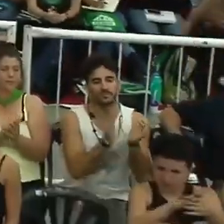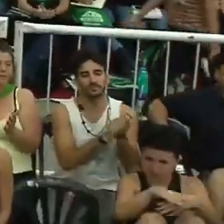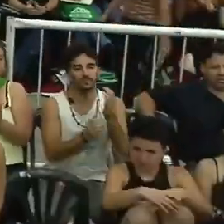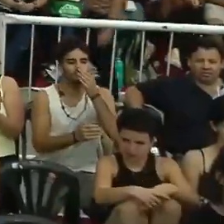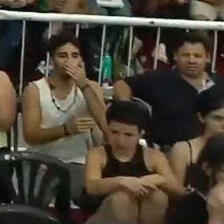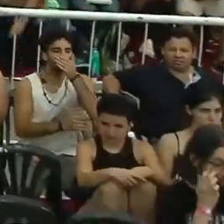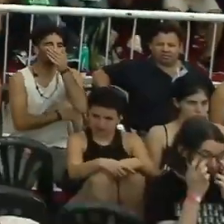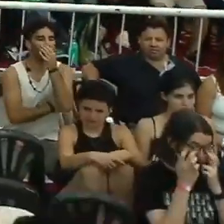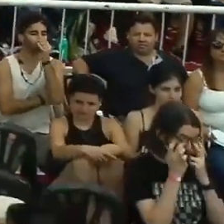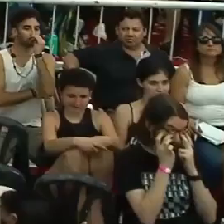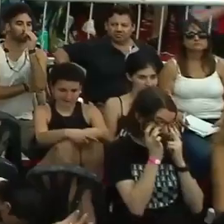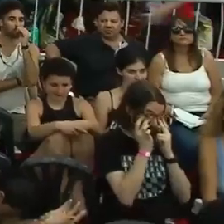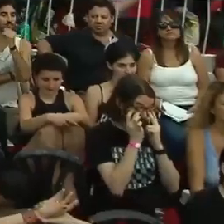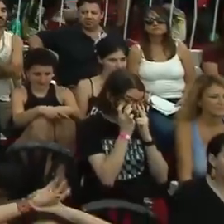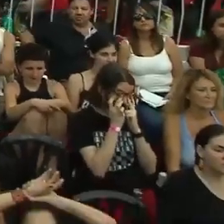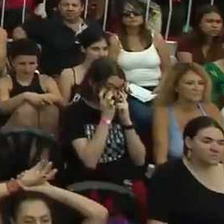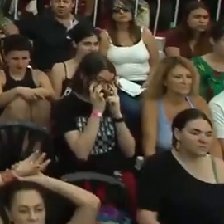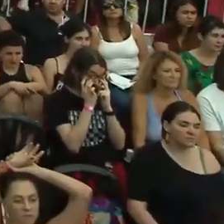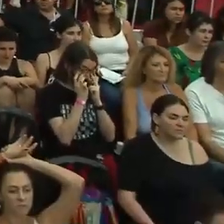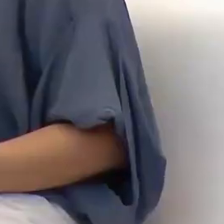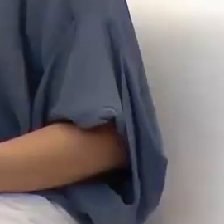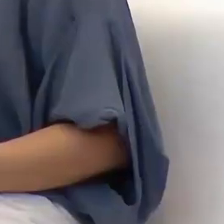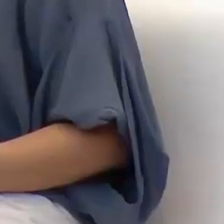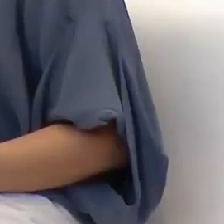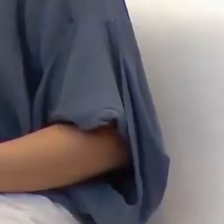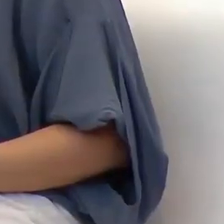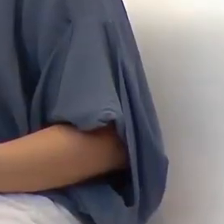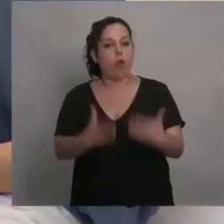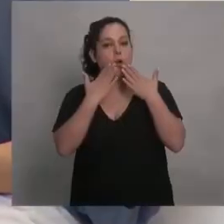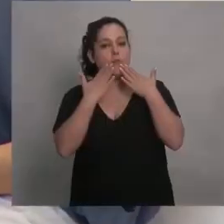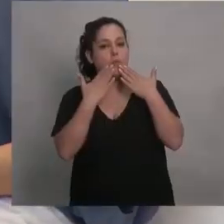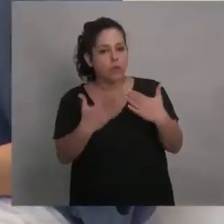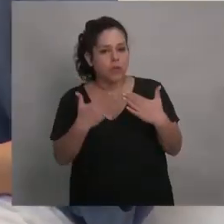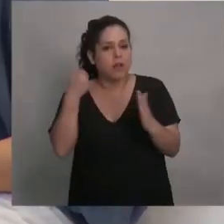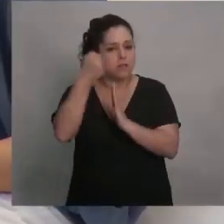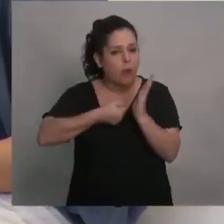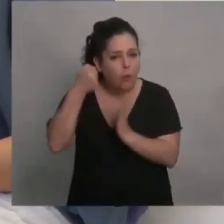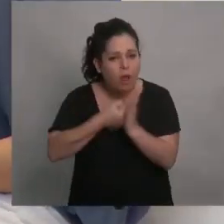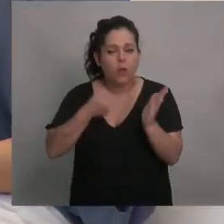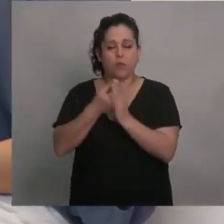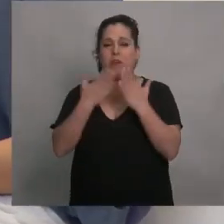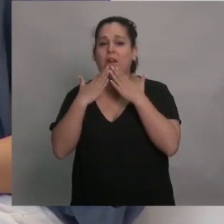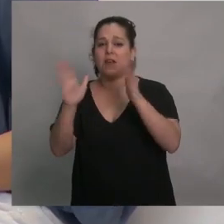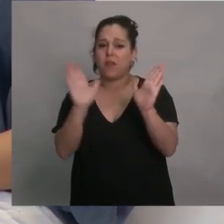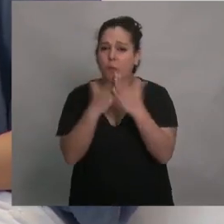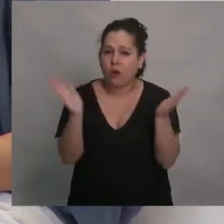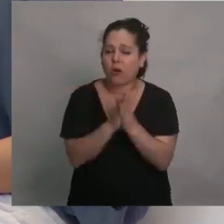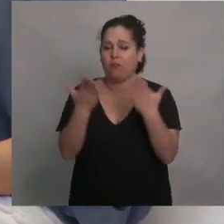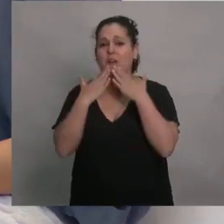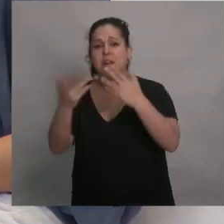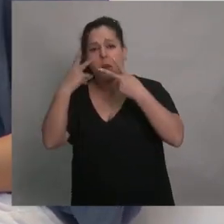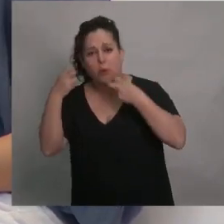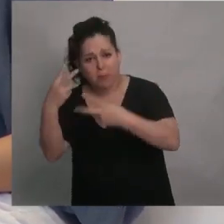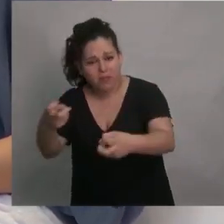Rita Segato, Virginia Vargas, muchísimas gracias por vuestra lucha, por vuestros libros, por vuestras investigaciones, por